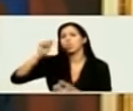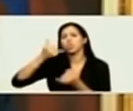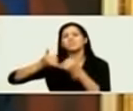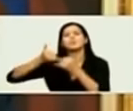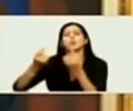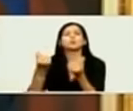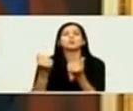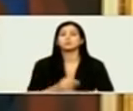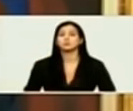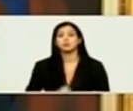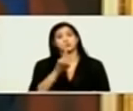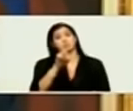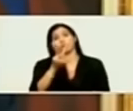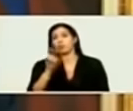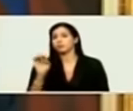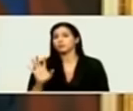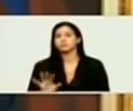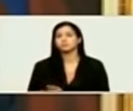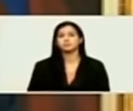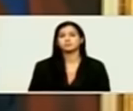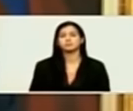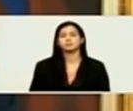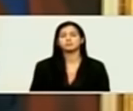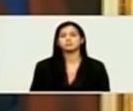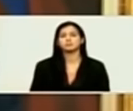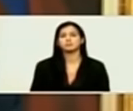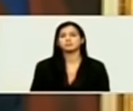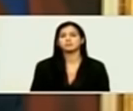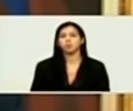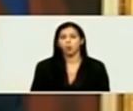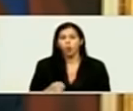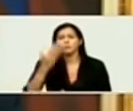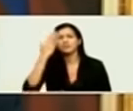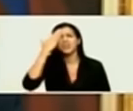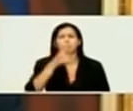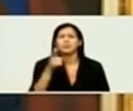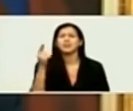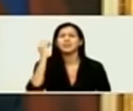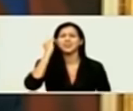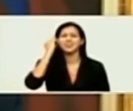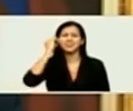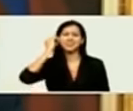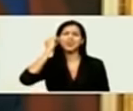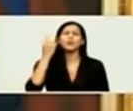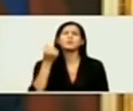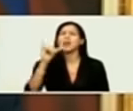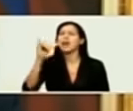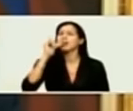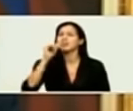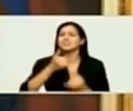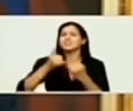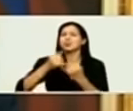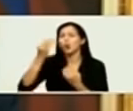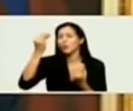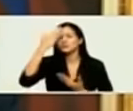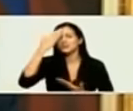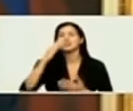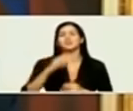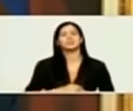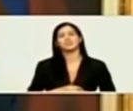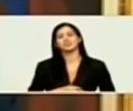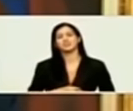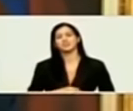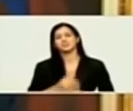está hablando por la tapa la barriga como se dice eso es una cosa que es totalmente Absurda y entre otras cosas el tribunal supremo de